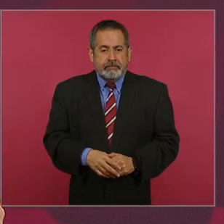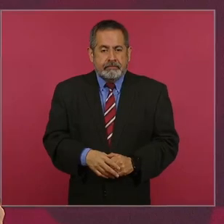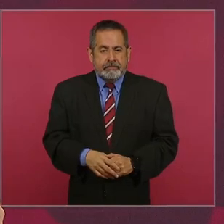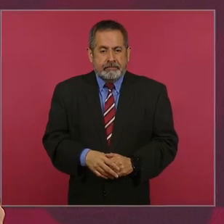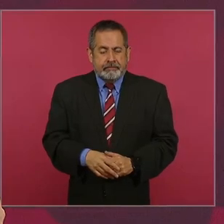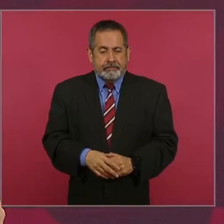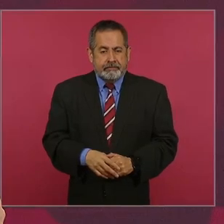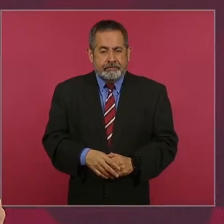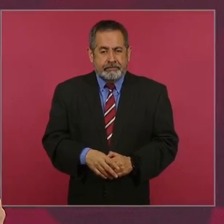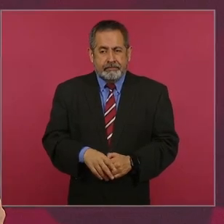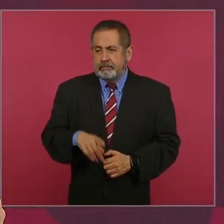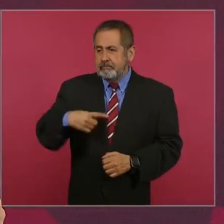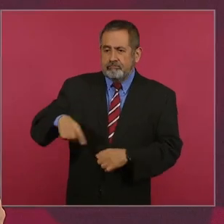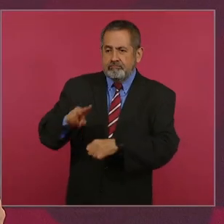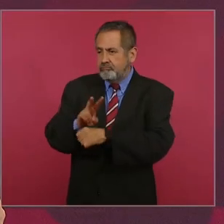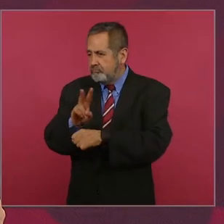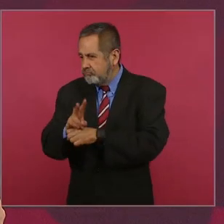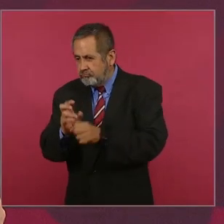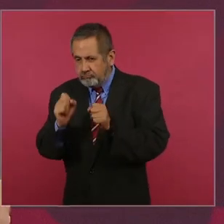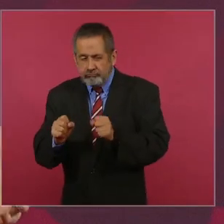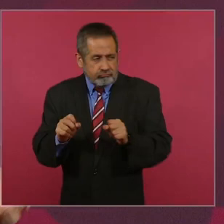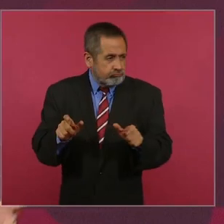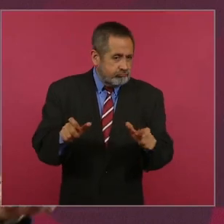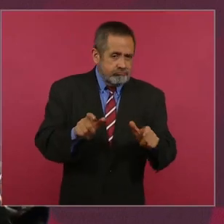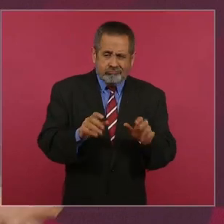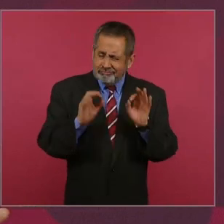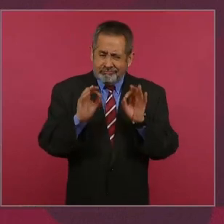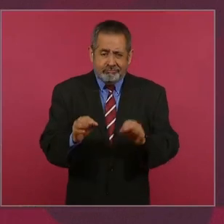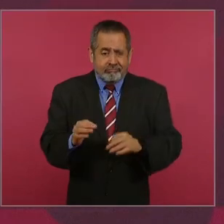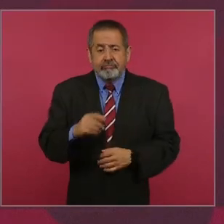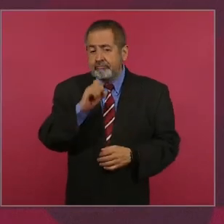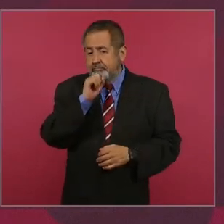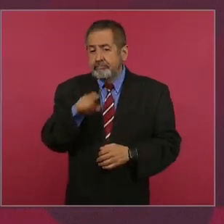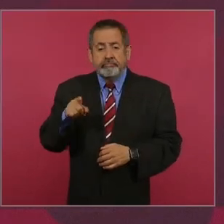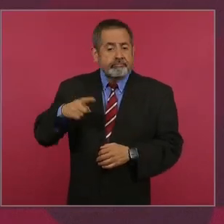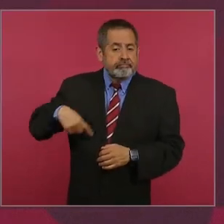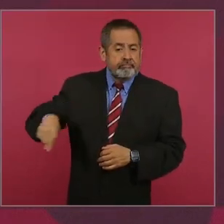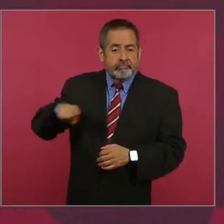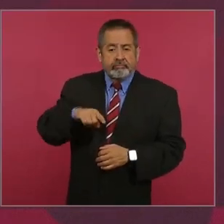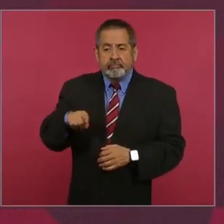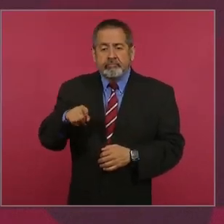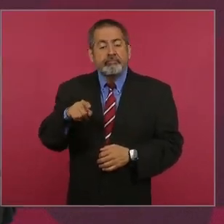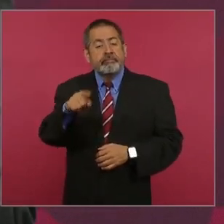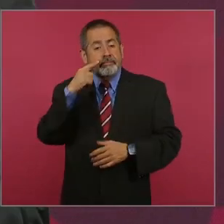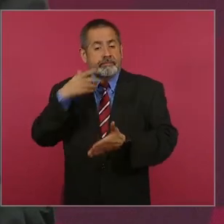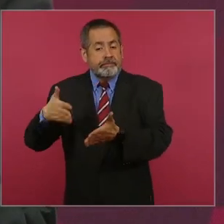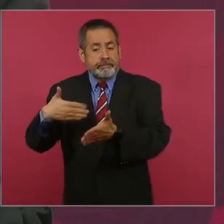la seguridad están las cocinas